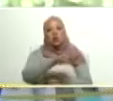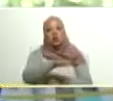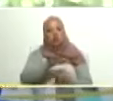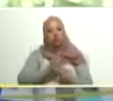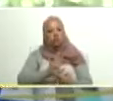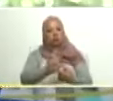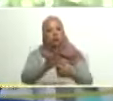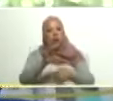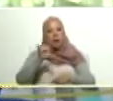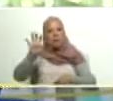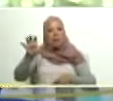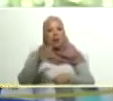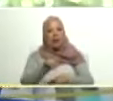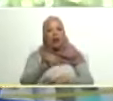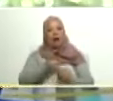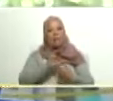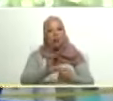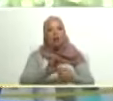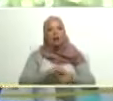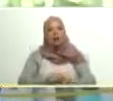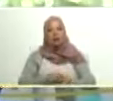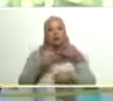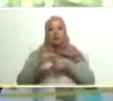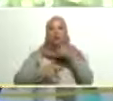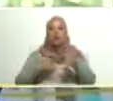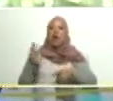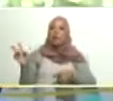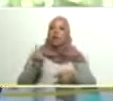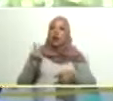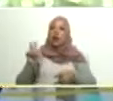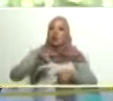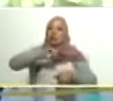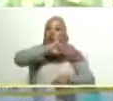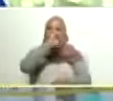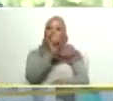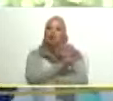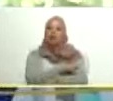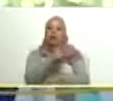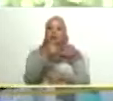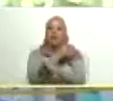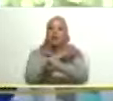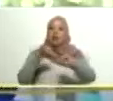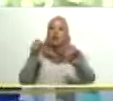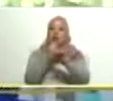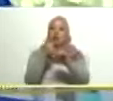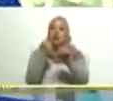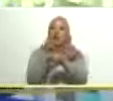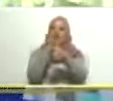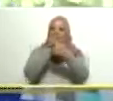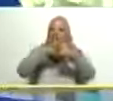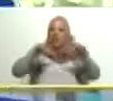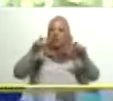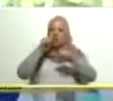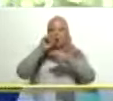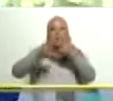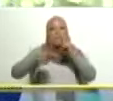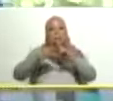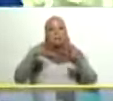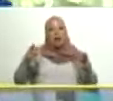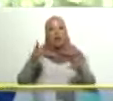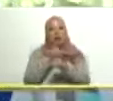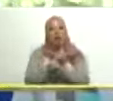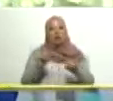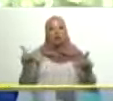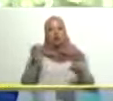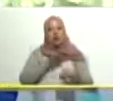está tu patria, hecha una Venezuela potencia, independiente, soberana, en paz, democrática